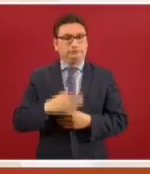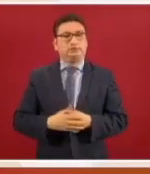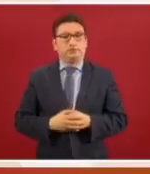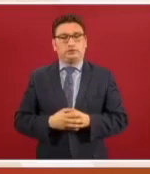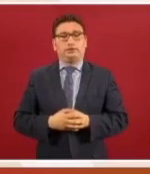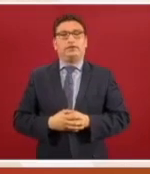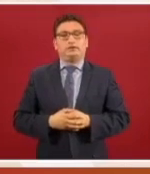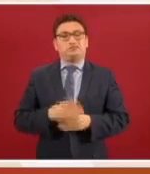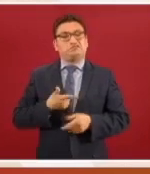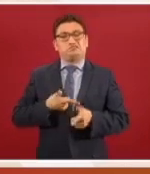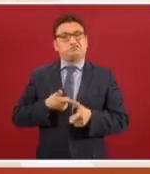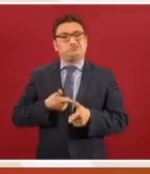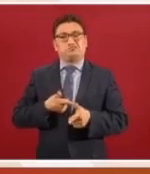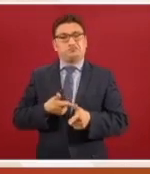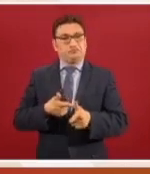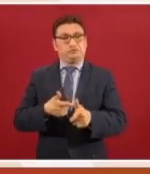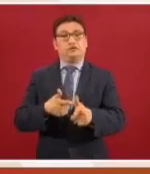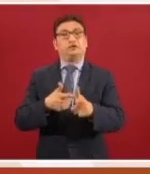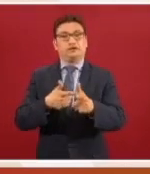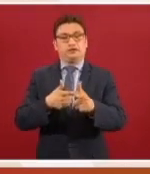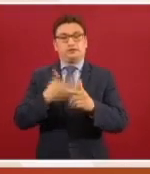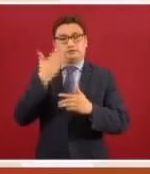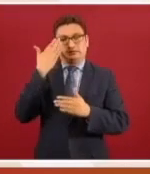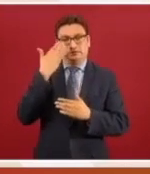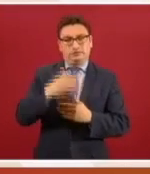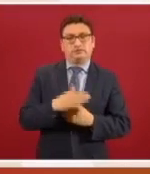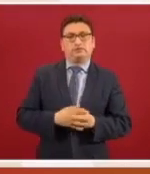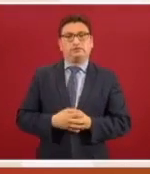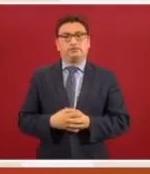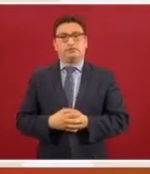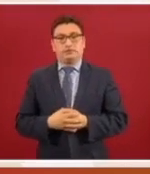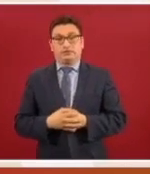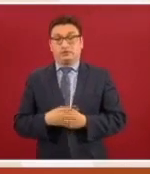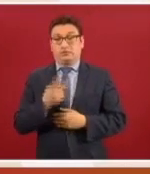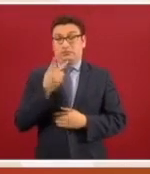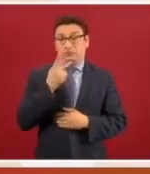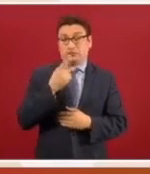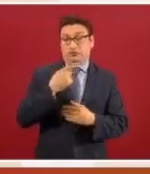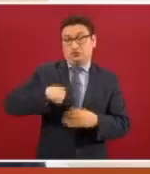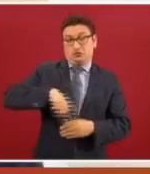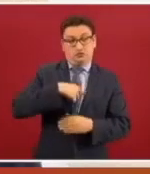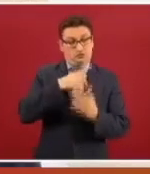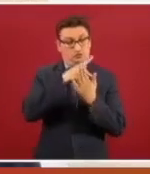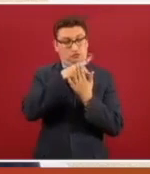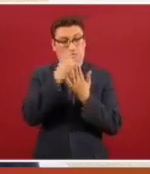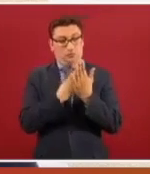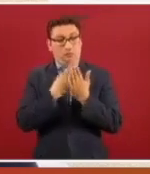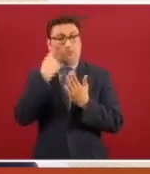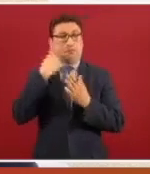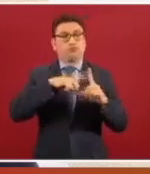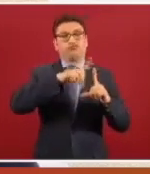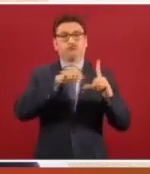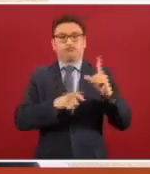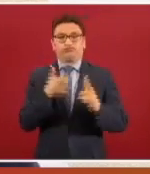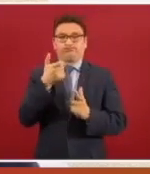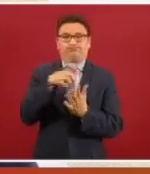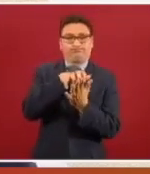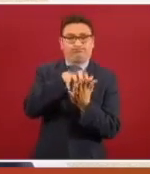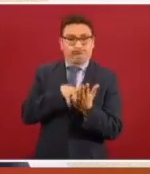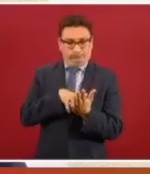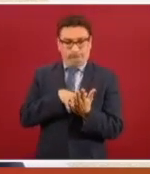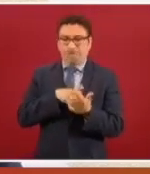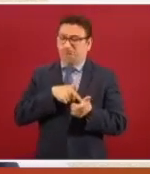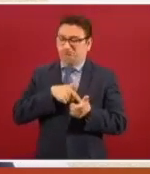con mayor rigor el plan de austeridad republicana.